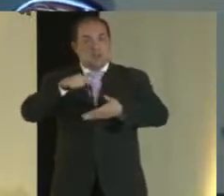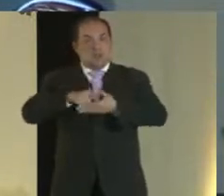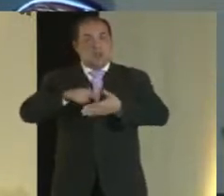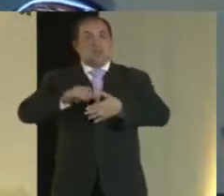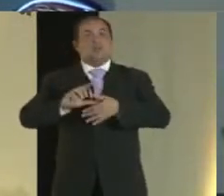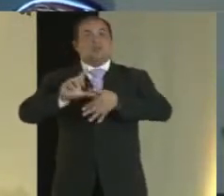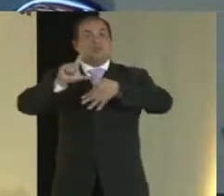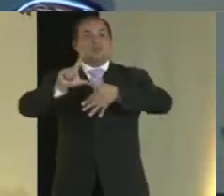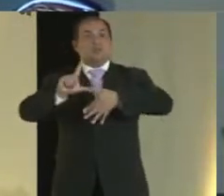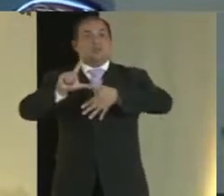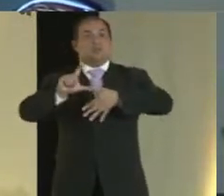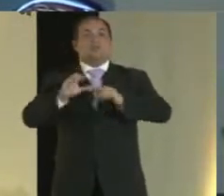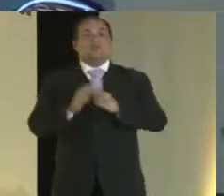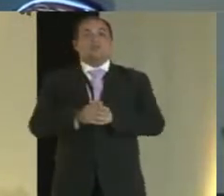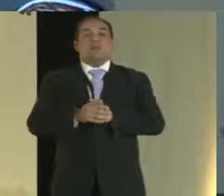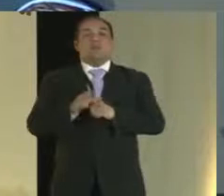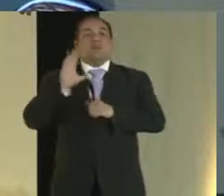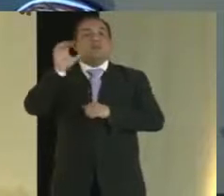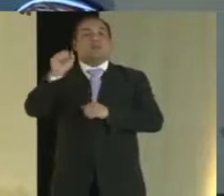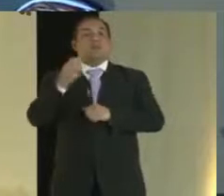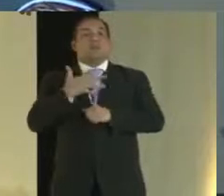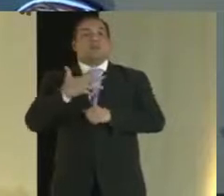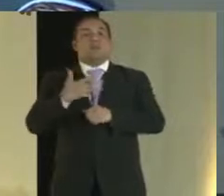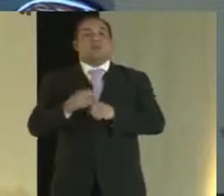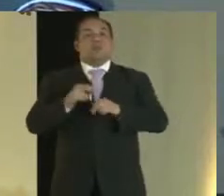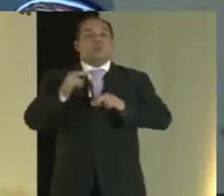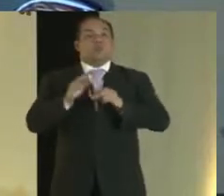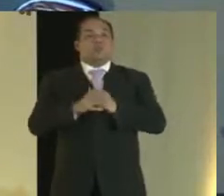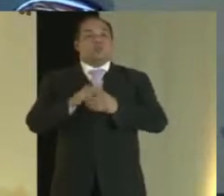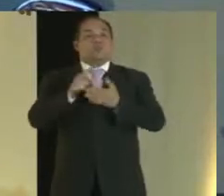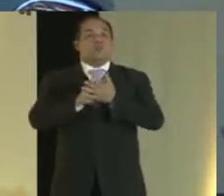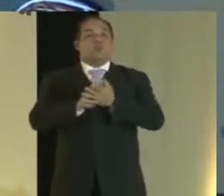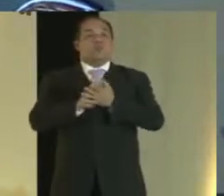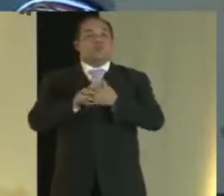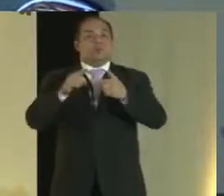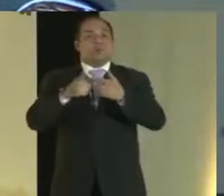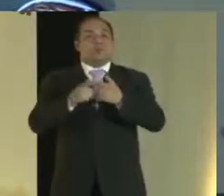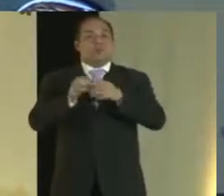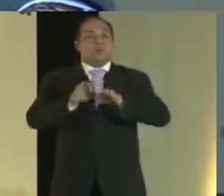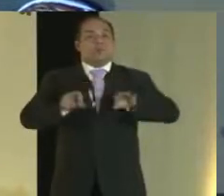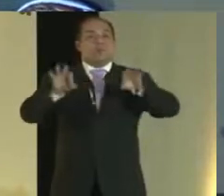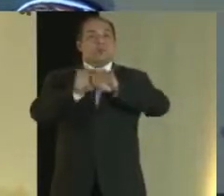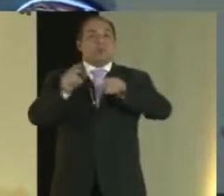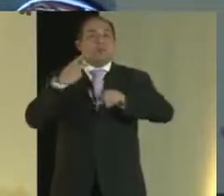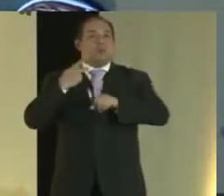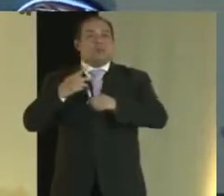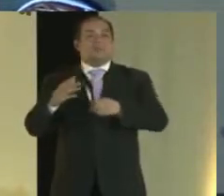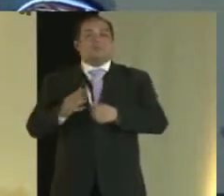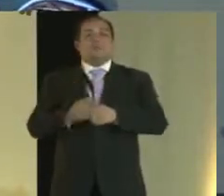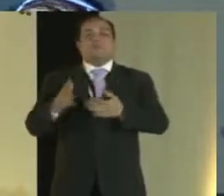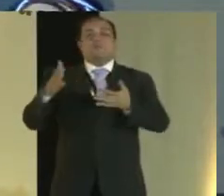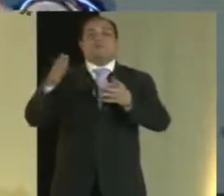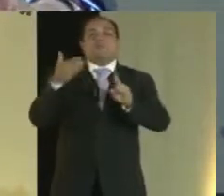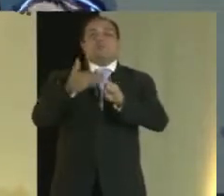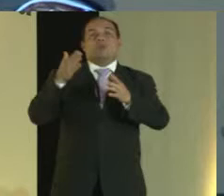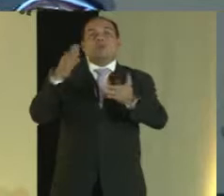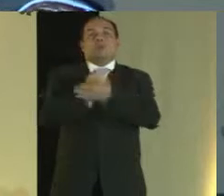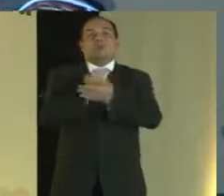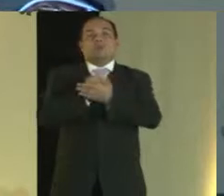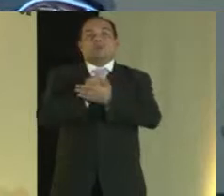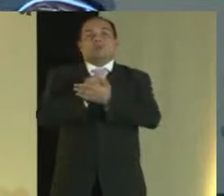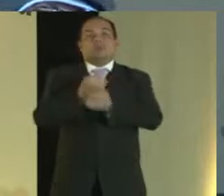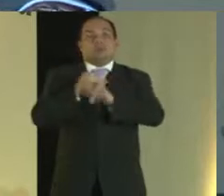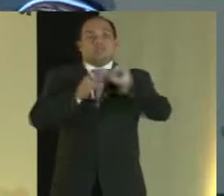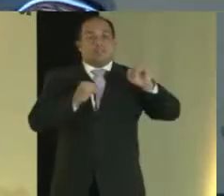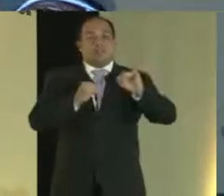los sindicatos han jugado un papel político muy destacado para el triunfo de partidos de izquierda, como sucedió en Brasil, obviamente